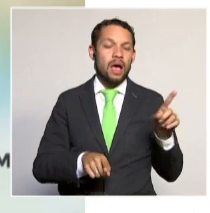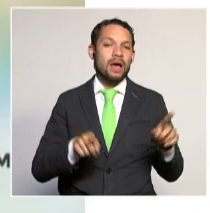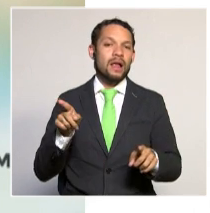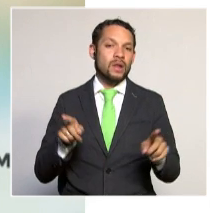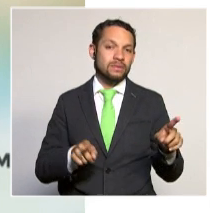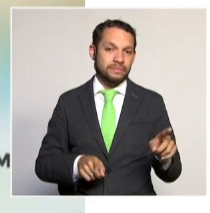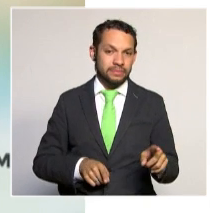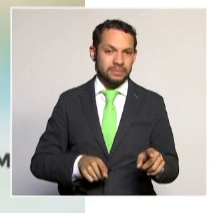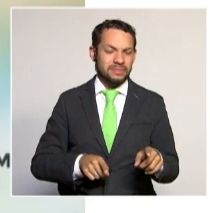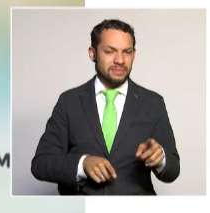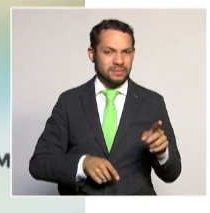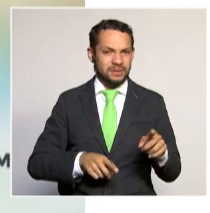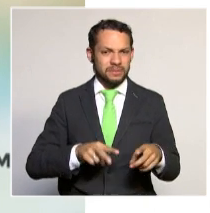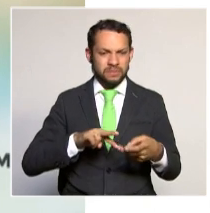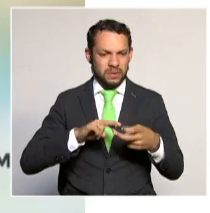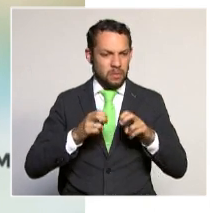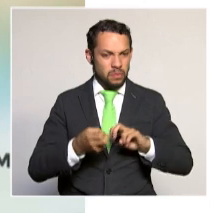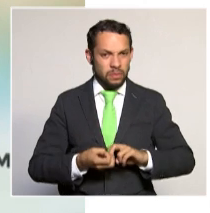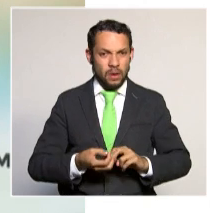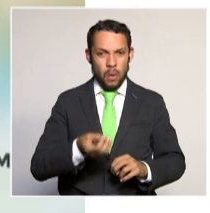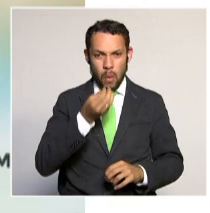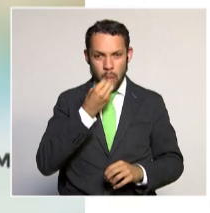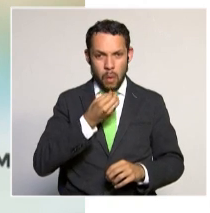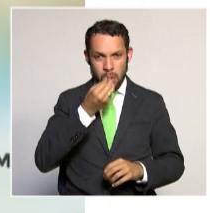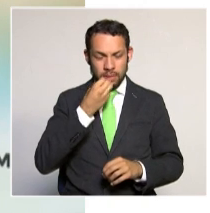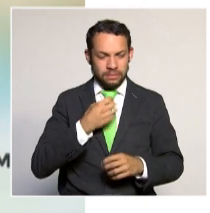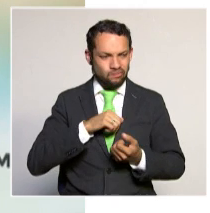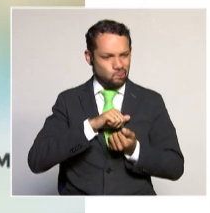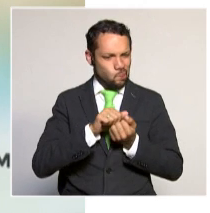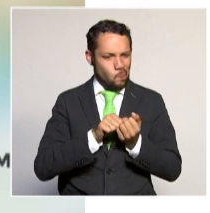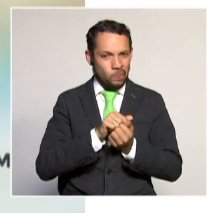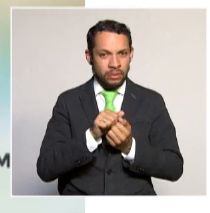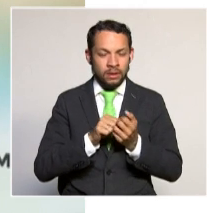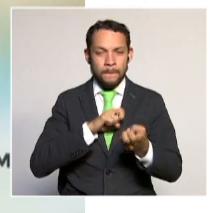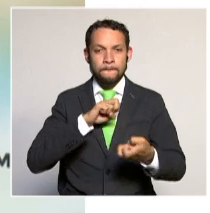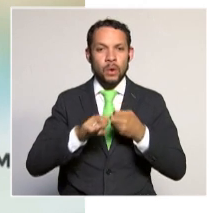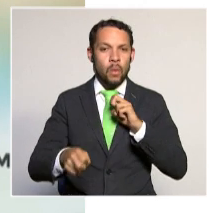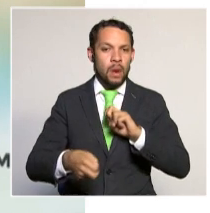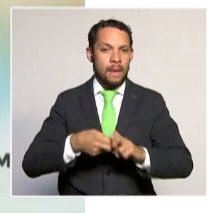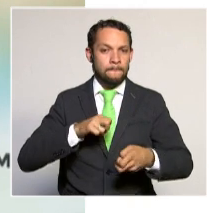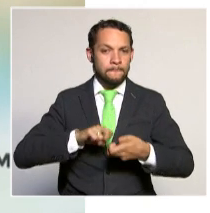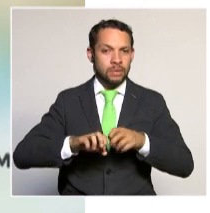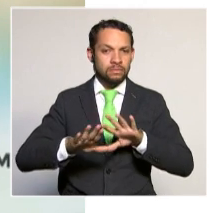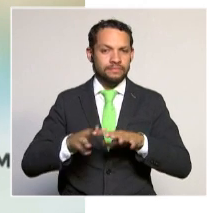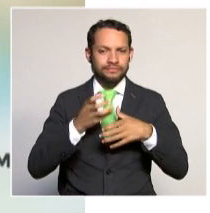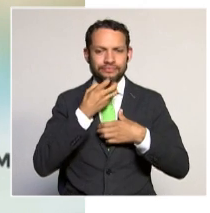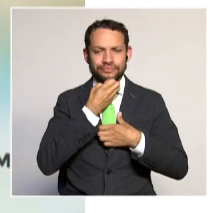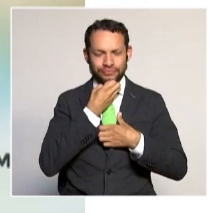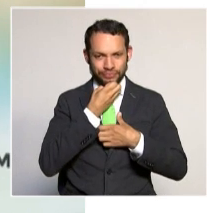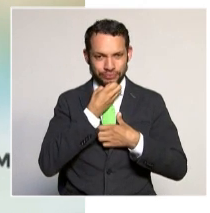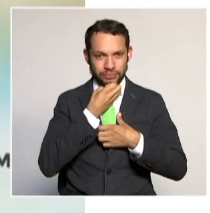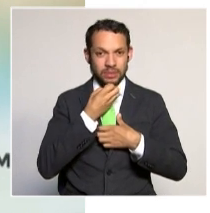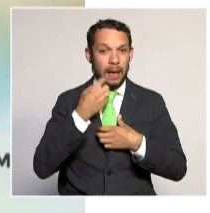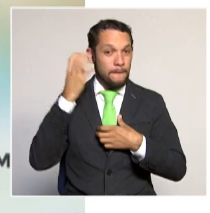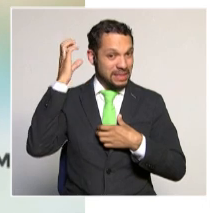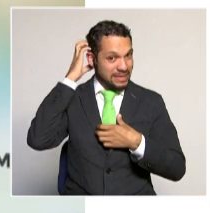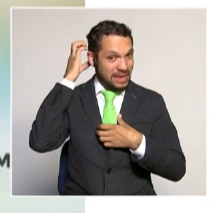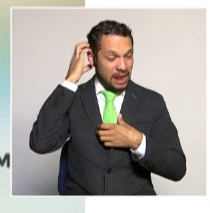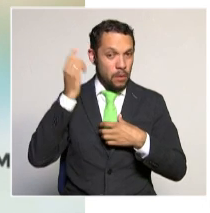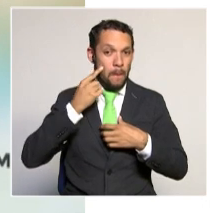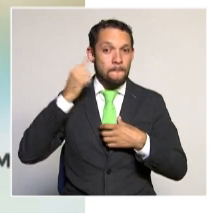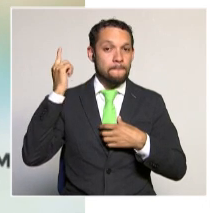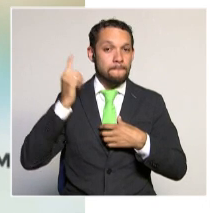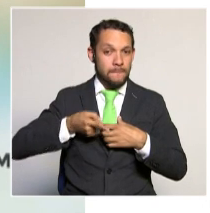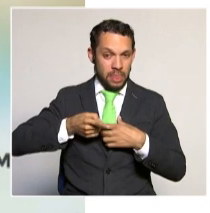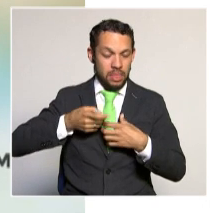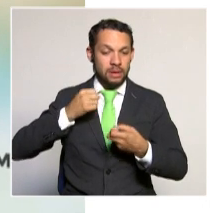en la deglución. Cuando tragamos o ingerimos algún alimento, pues utilizamos parte del cerebro para ordenar que se